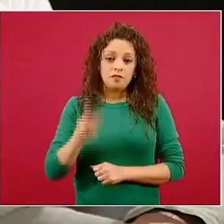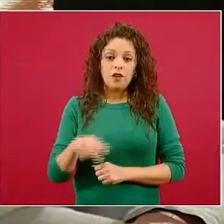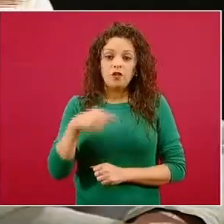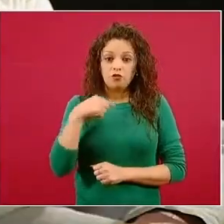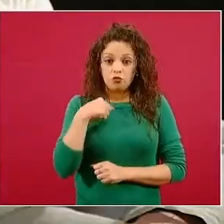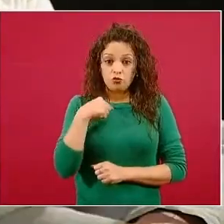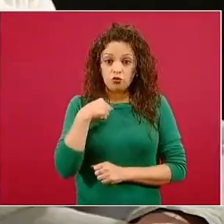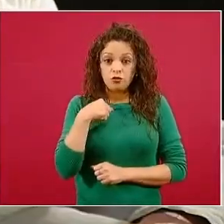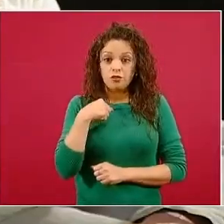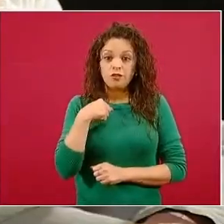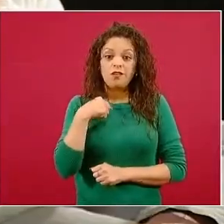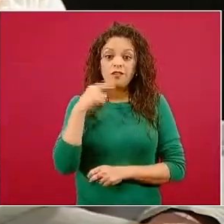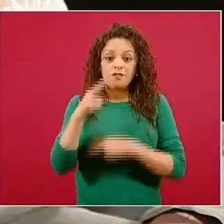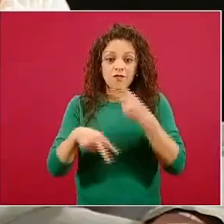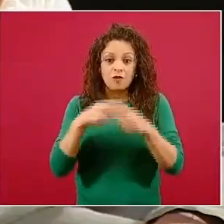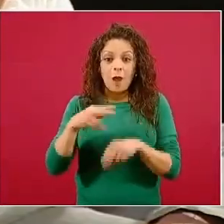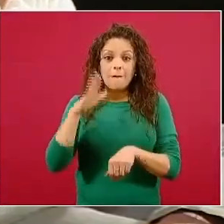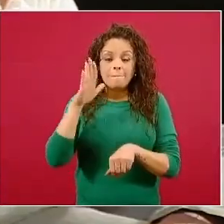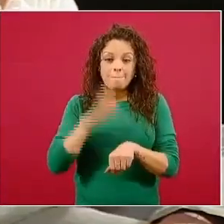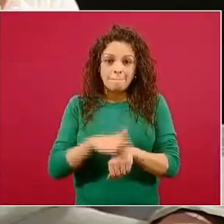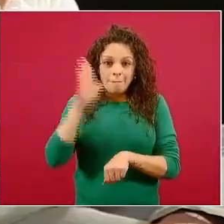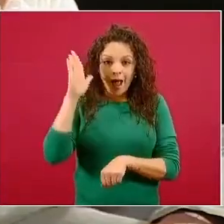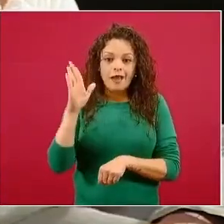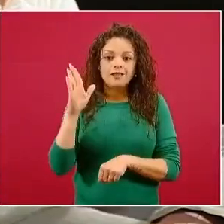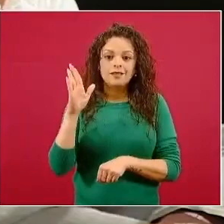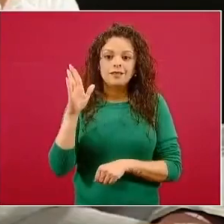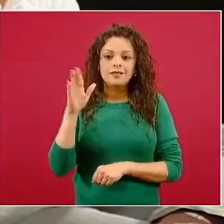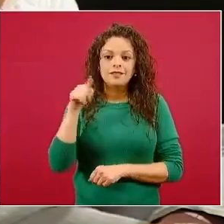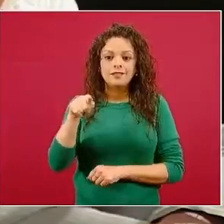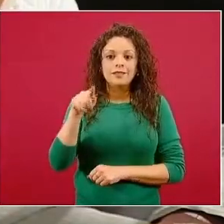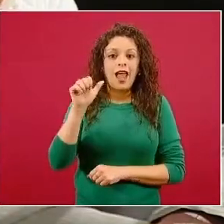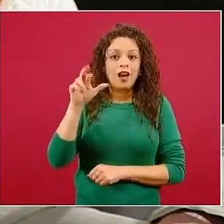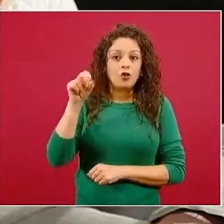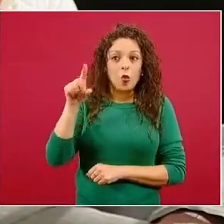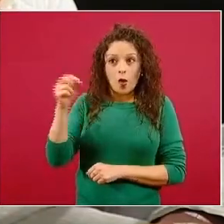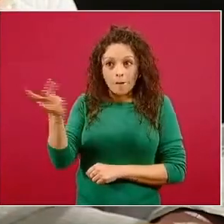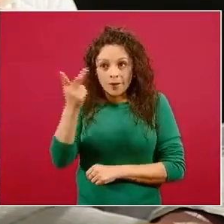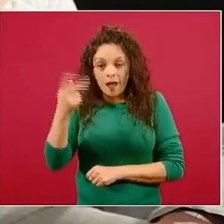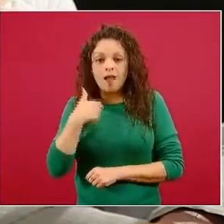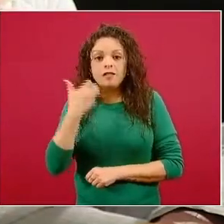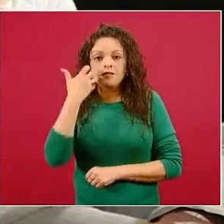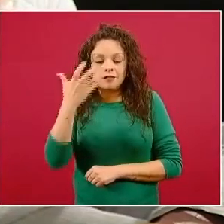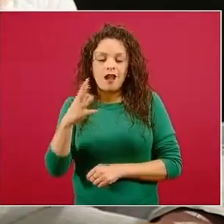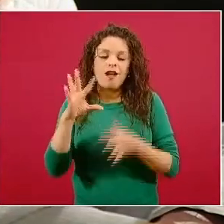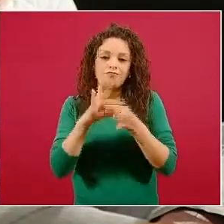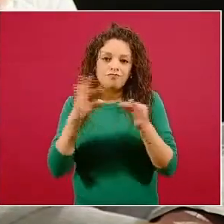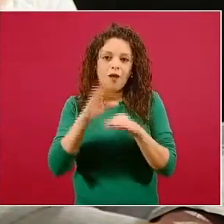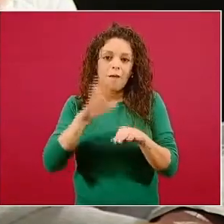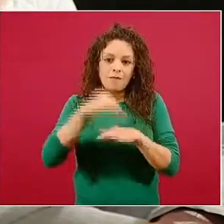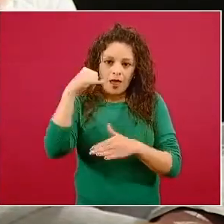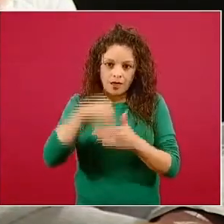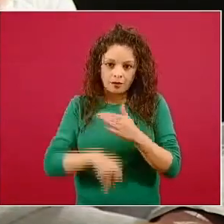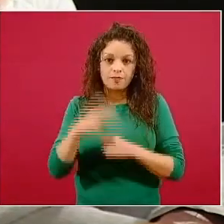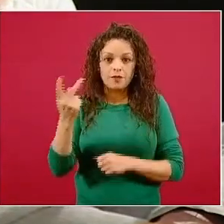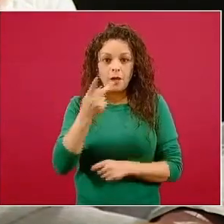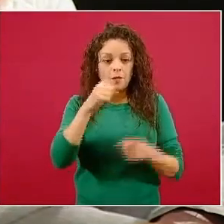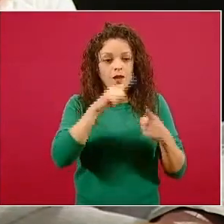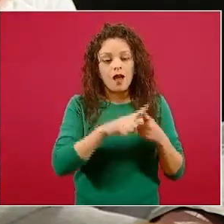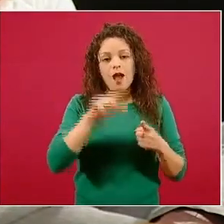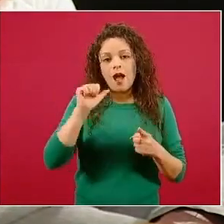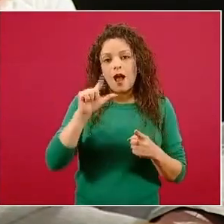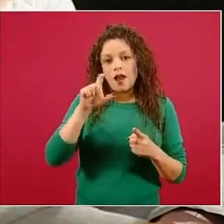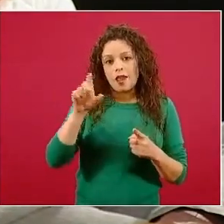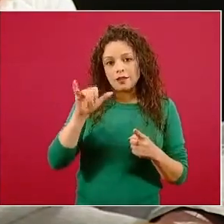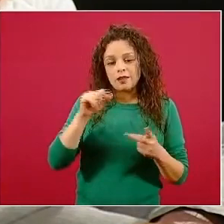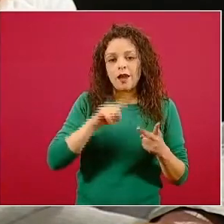más, levantar aún más el lente de lo que hizo Arturo, y es una pregunta para Alexia y otra para Hugo.